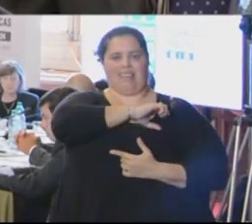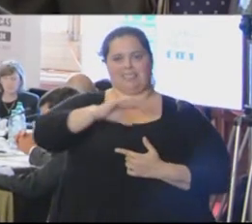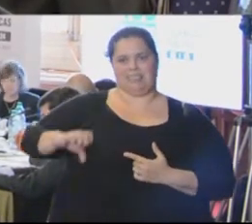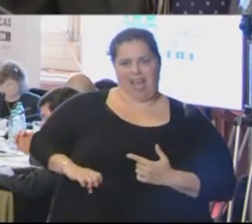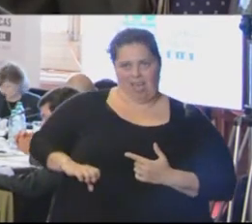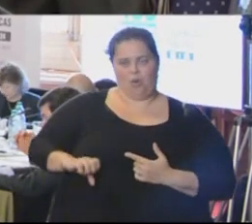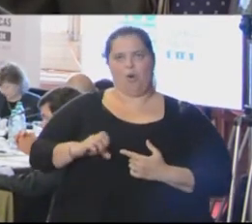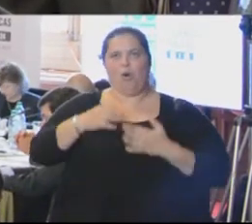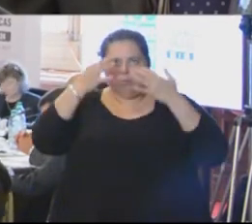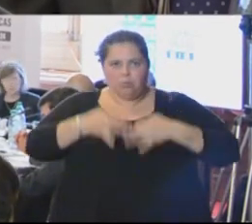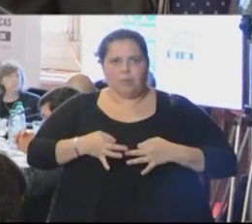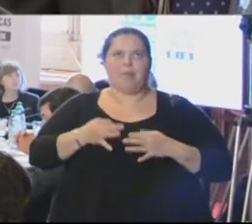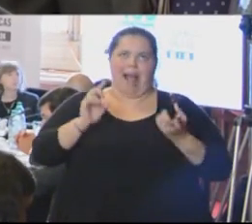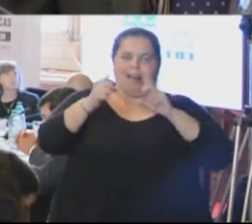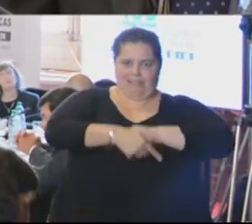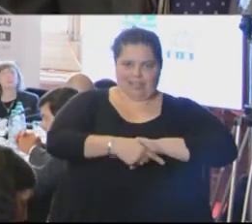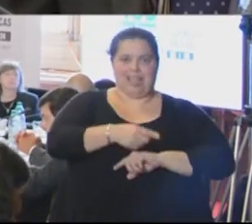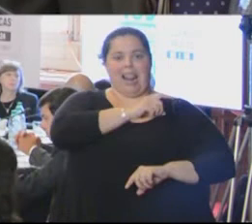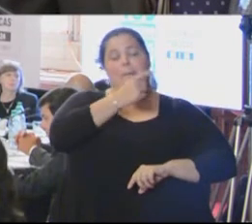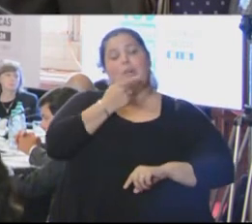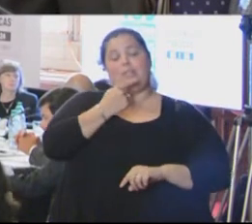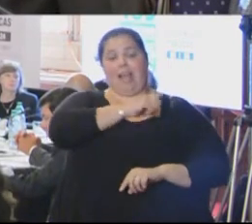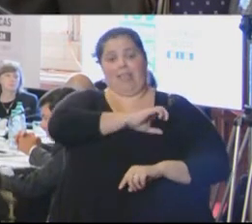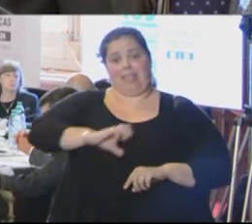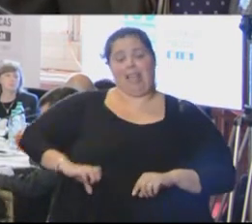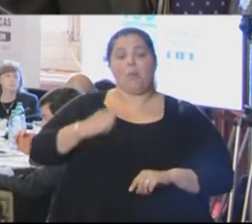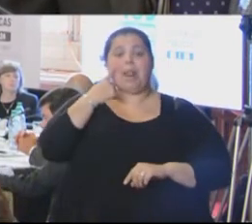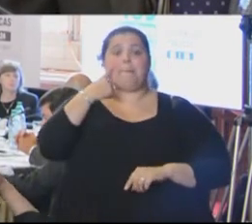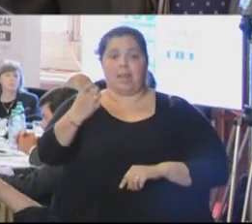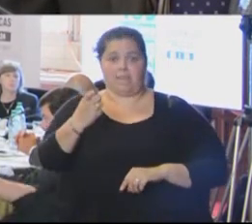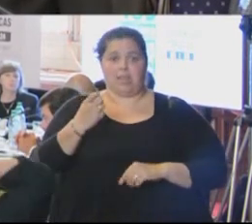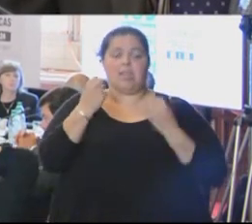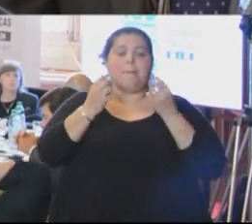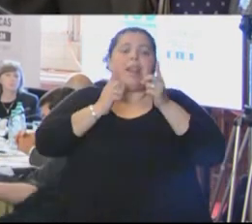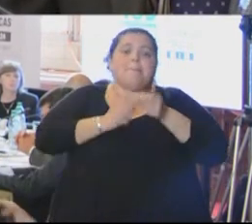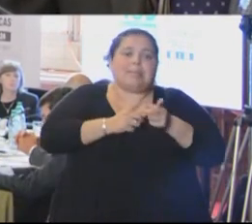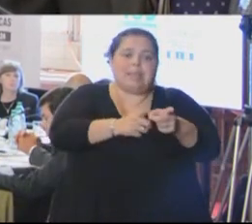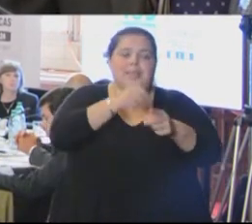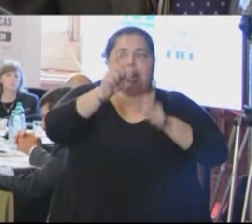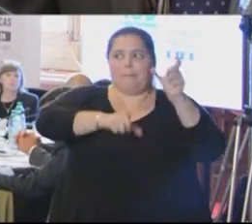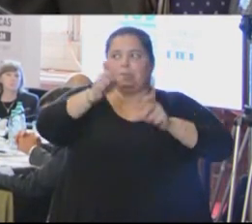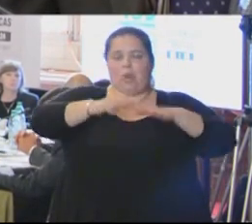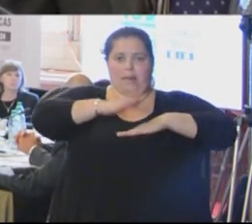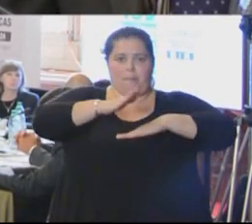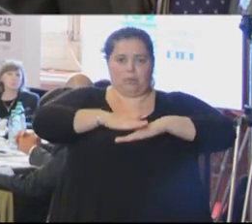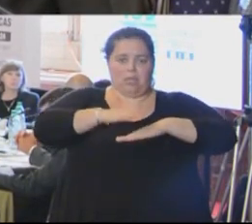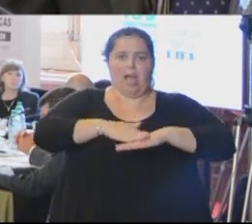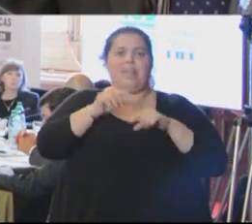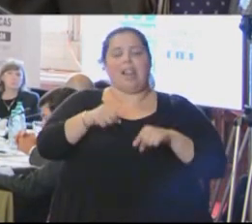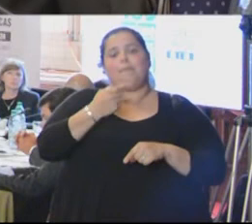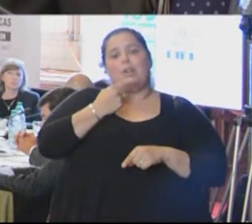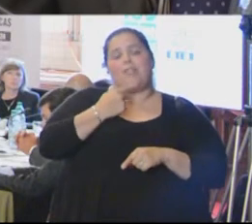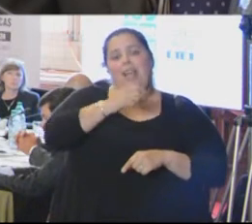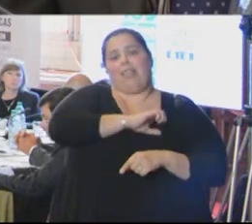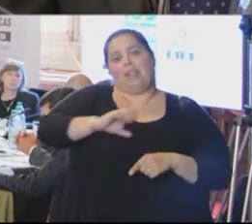contrario, la política de Estado es para prevenir, la política de Estado es para perseguir a los responsables, la política de Estado es para seguir haciendo